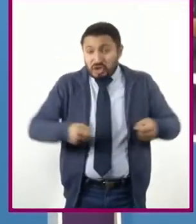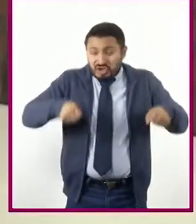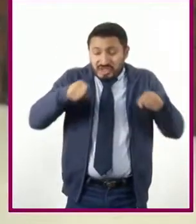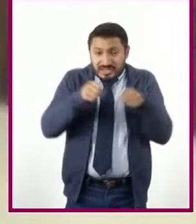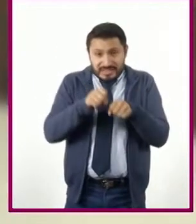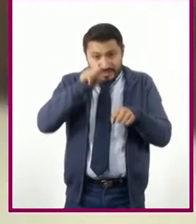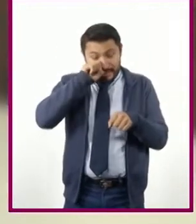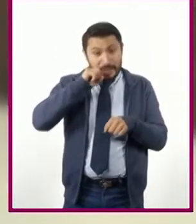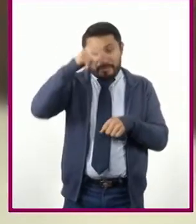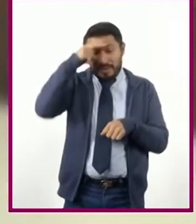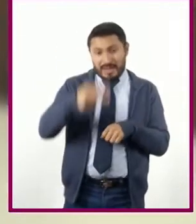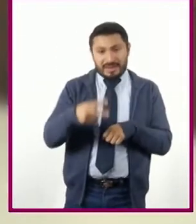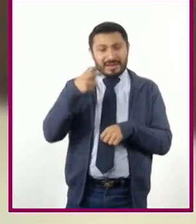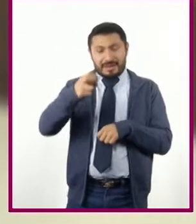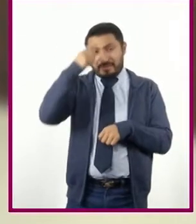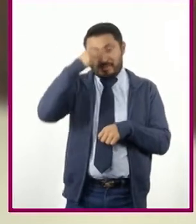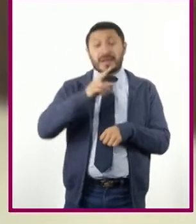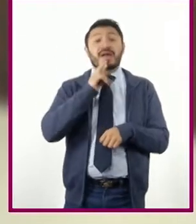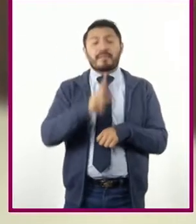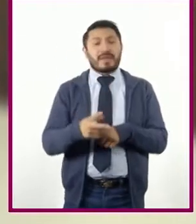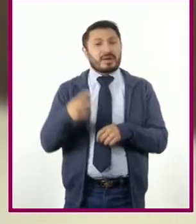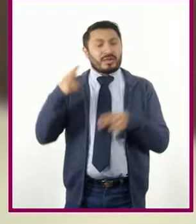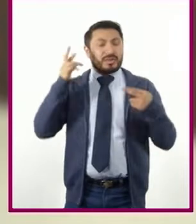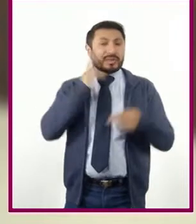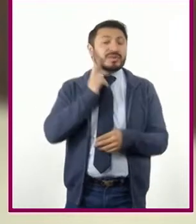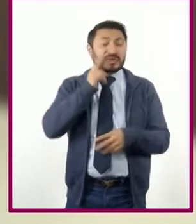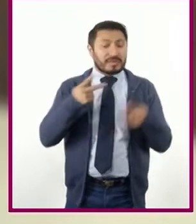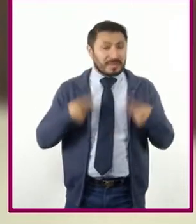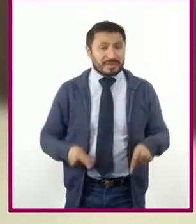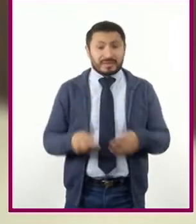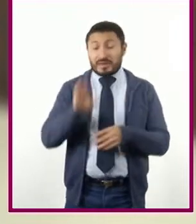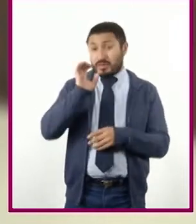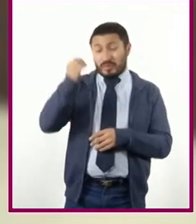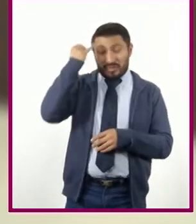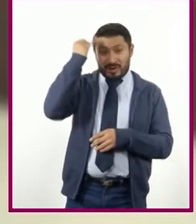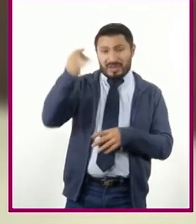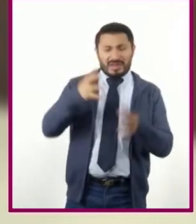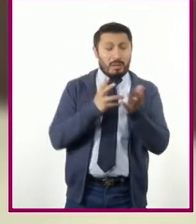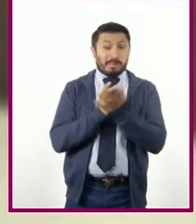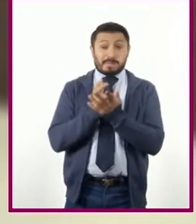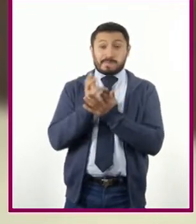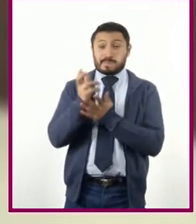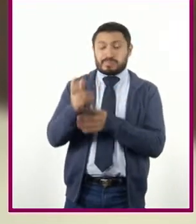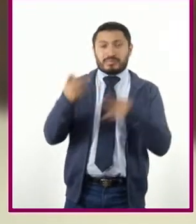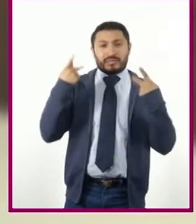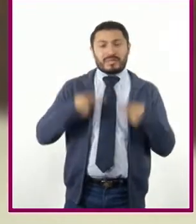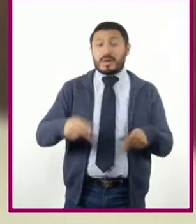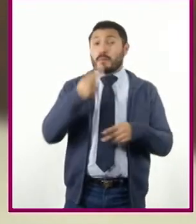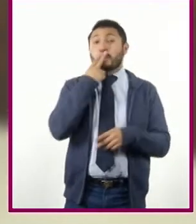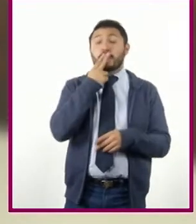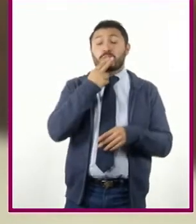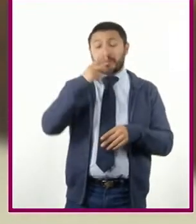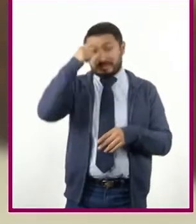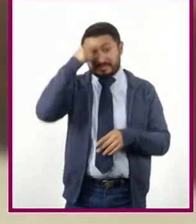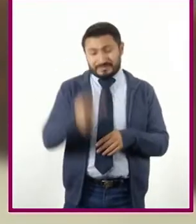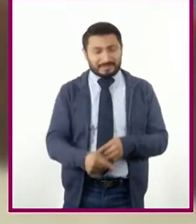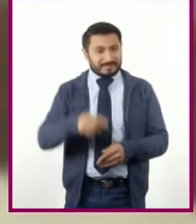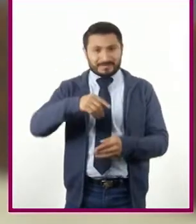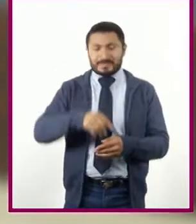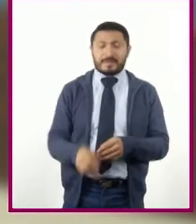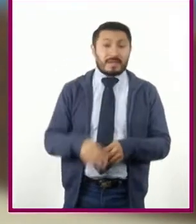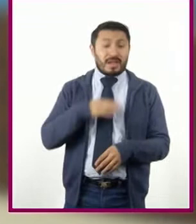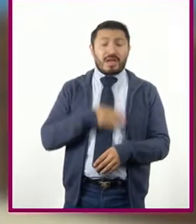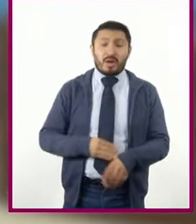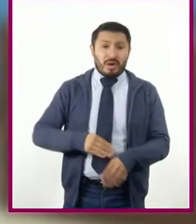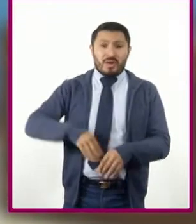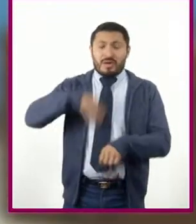raza. Cuando las ideas eugenésicas fueron llevadas al extremo por los nazis para justificar la matanza de